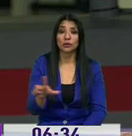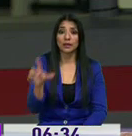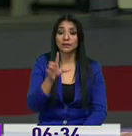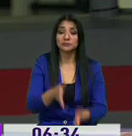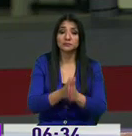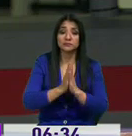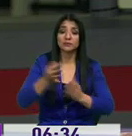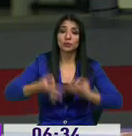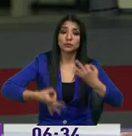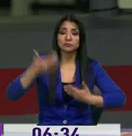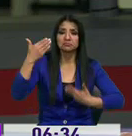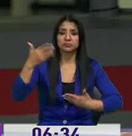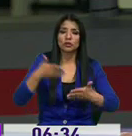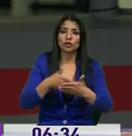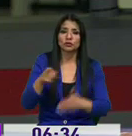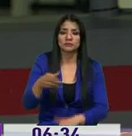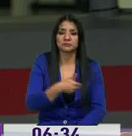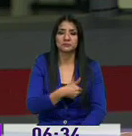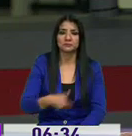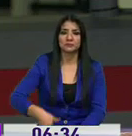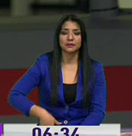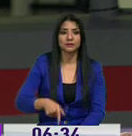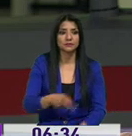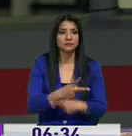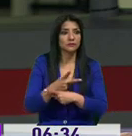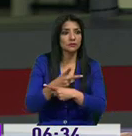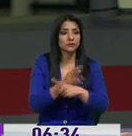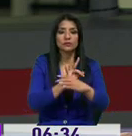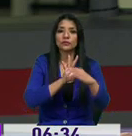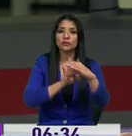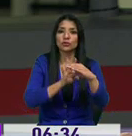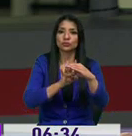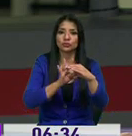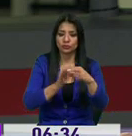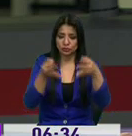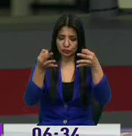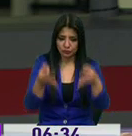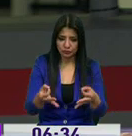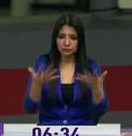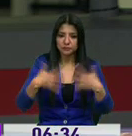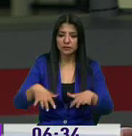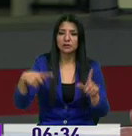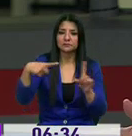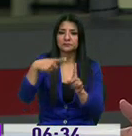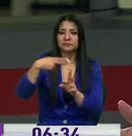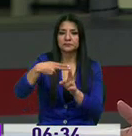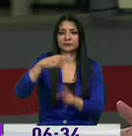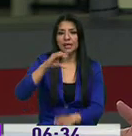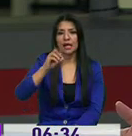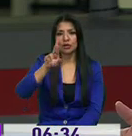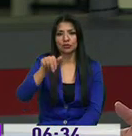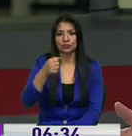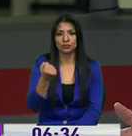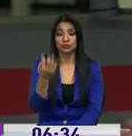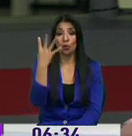juicio político en contra del presidente del consejo de participación ciudadana y control social carlos suárez 4 son las causales que se